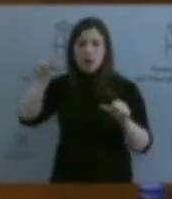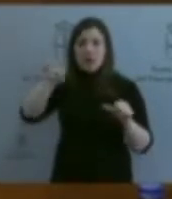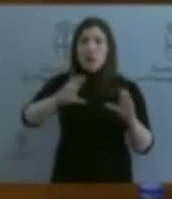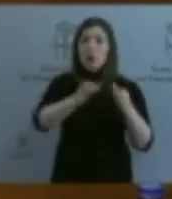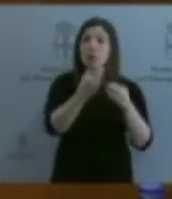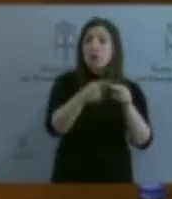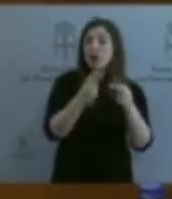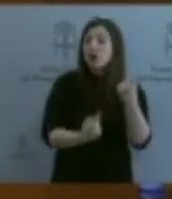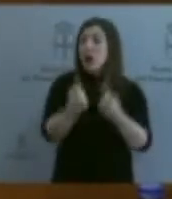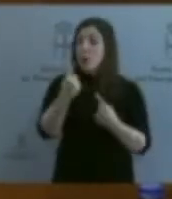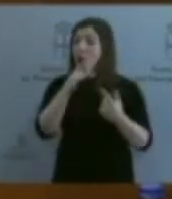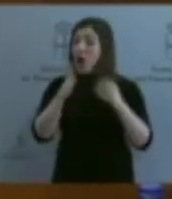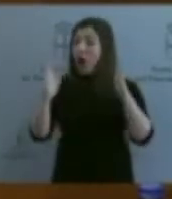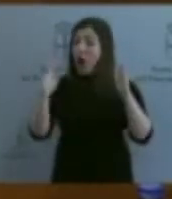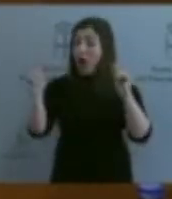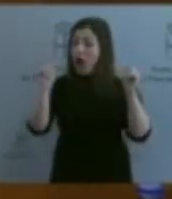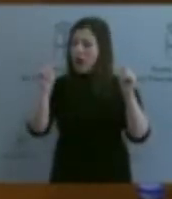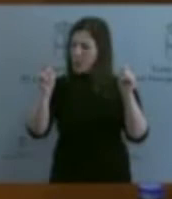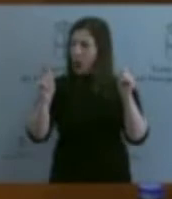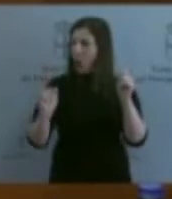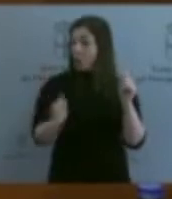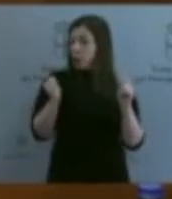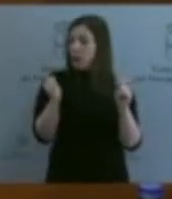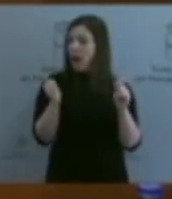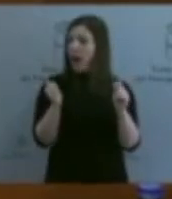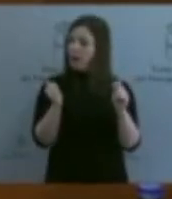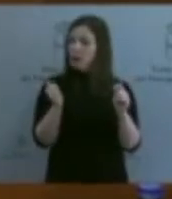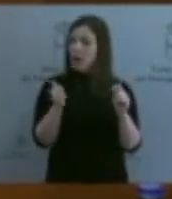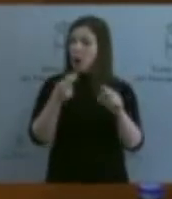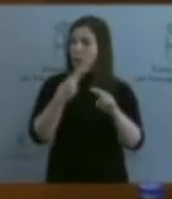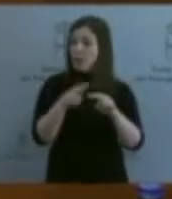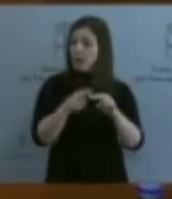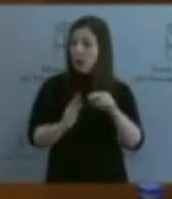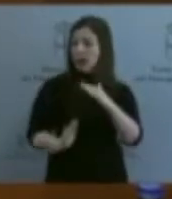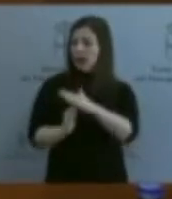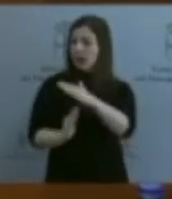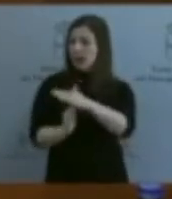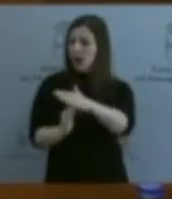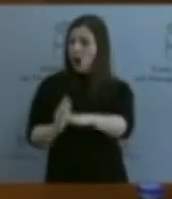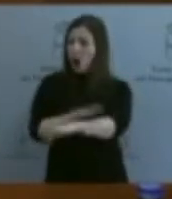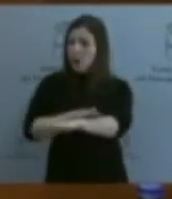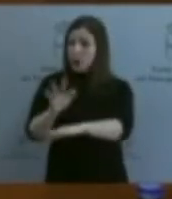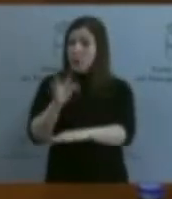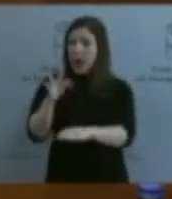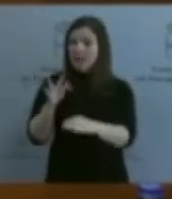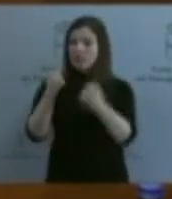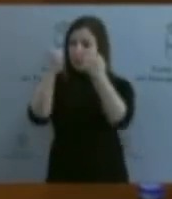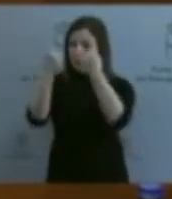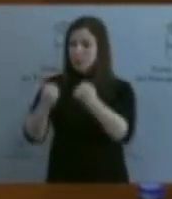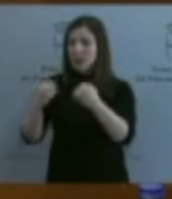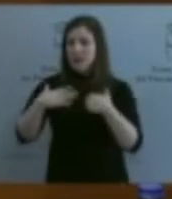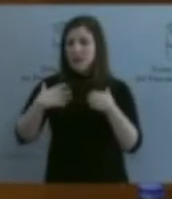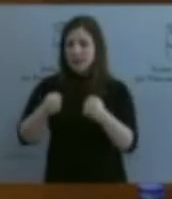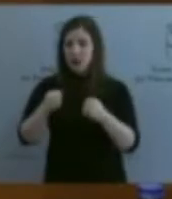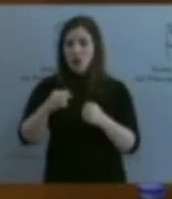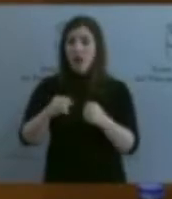política, obstaculizando la labor del Gobierno y de las autoridades sanitarias. Frente a ese oportunismo, nosotras nos hemos dedicado a